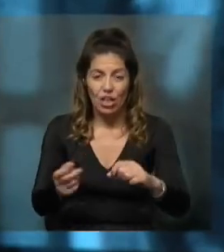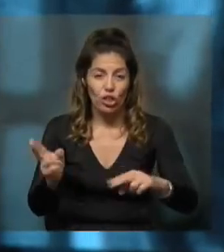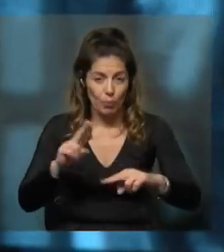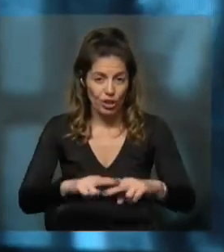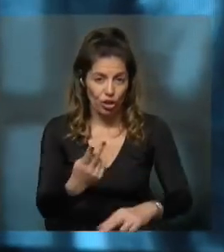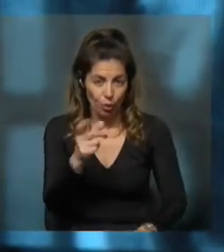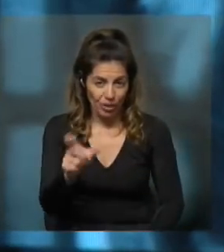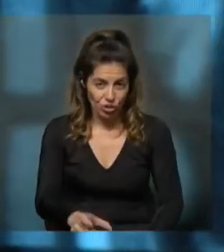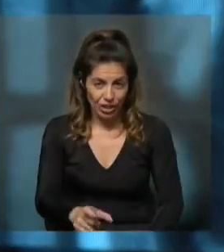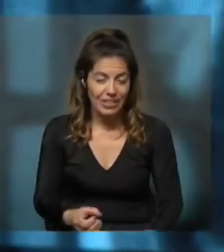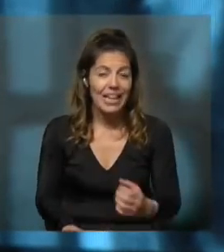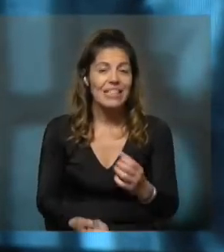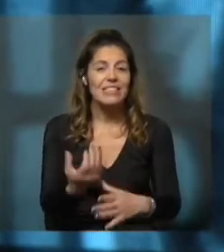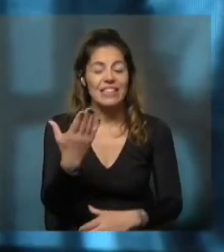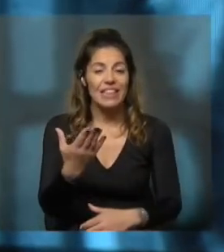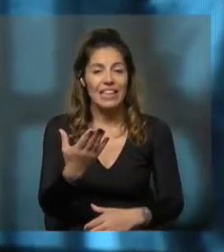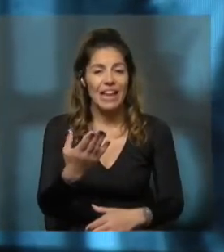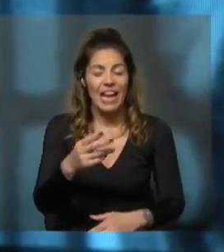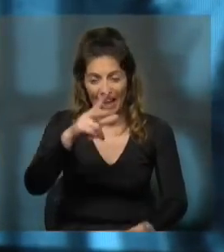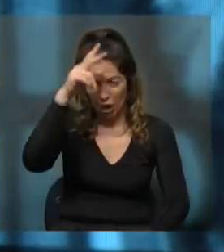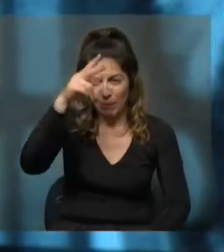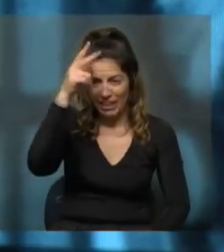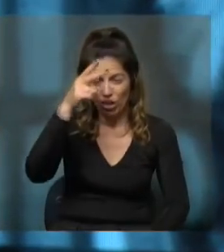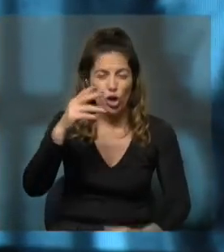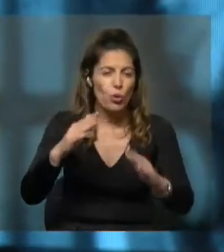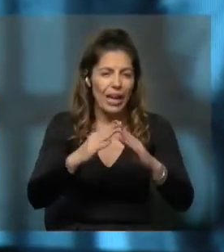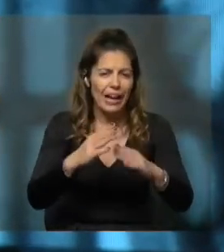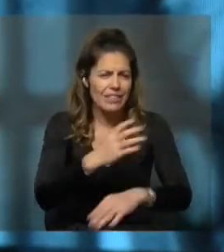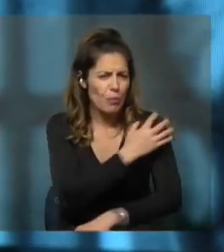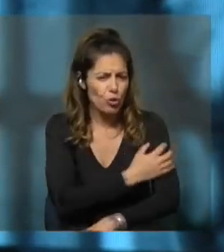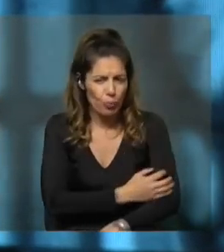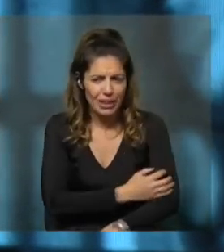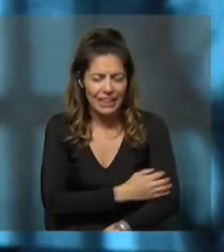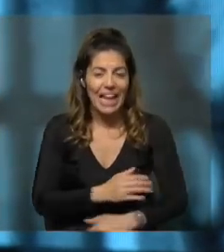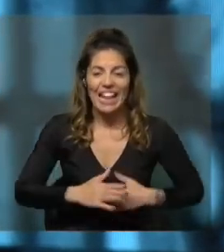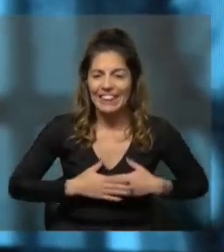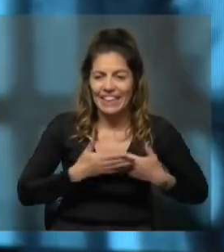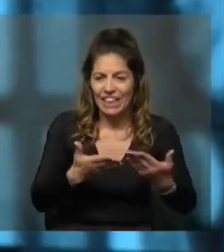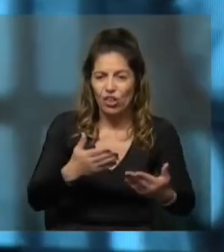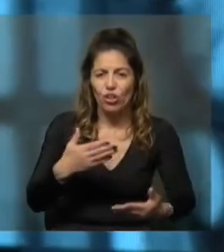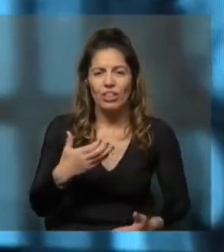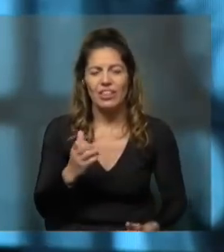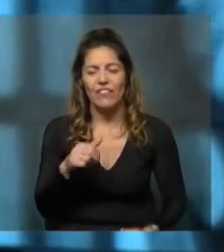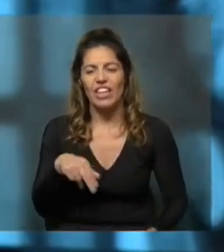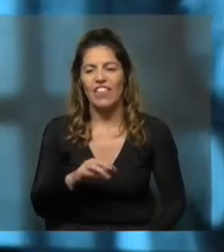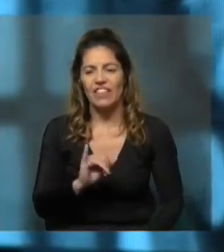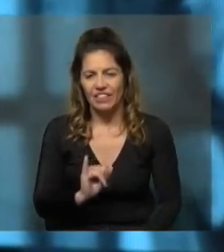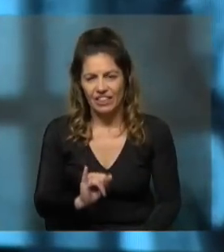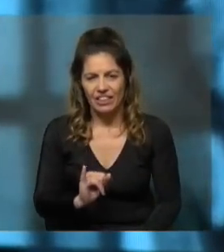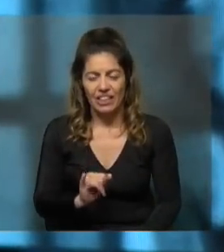casa muy humilde el te quiero de Mario Benedetti es preciosa la historia es Trágica